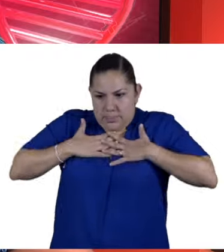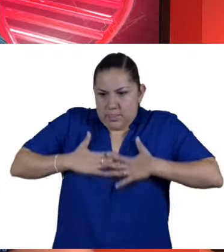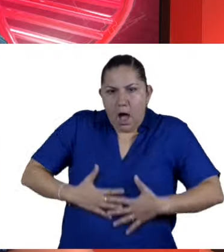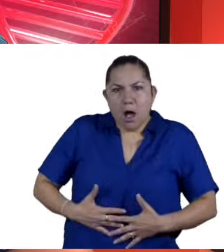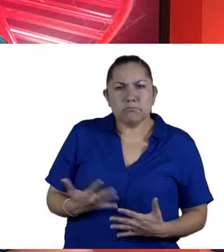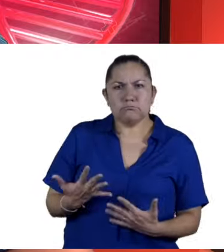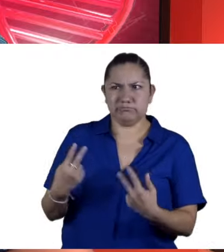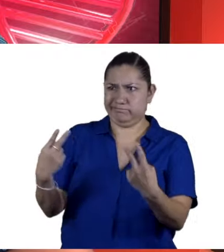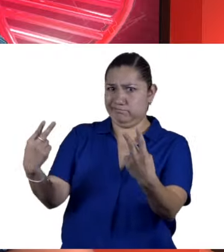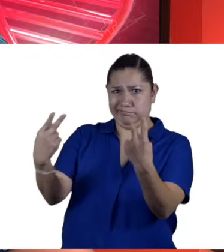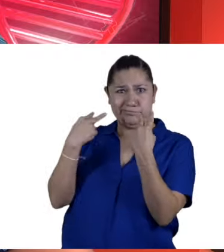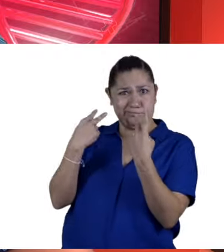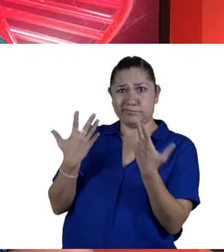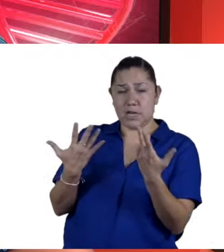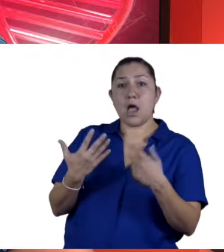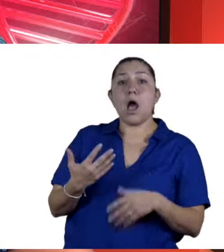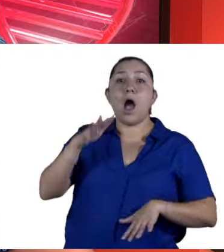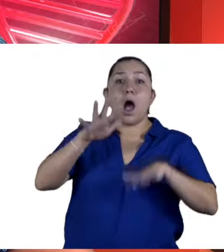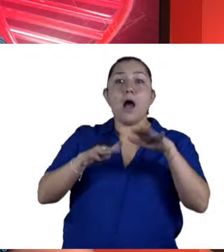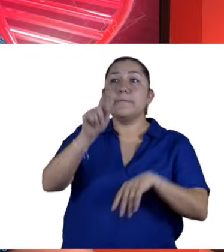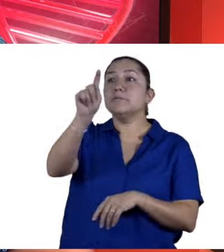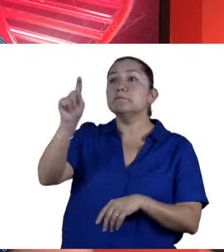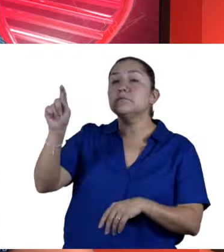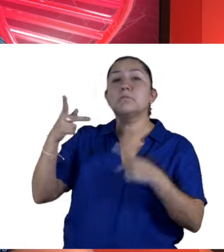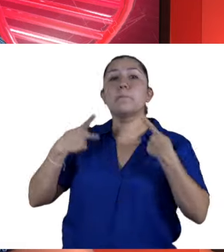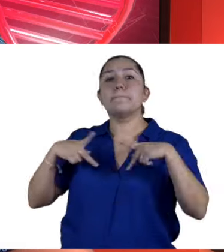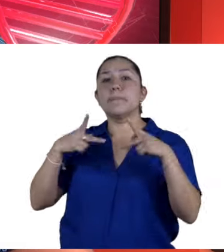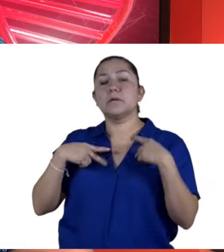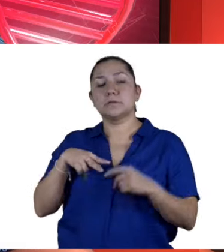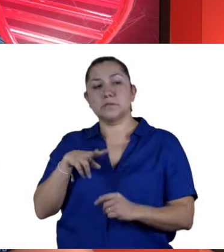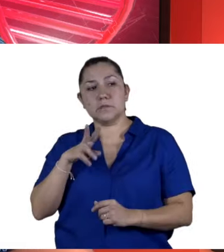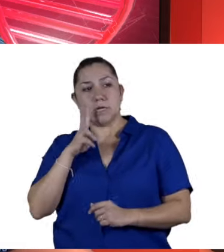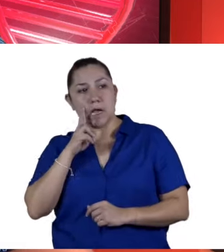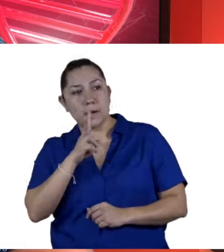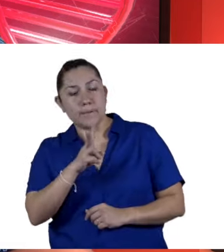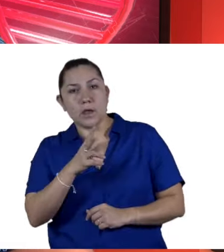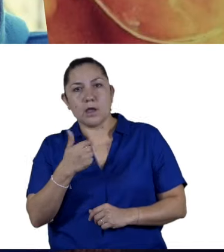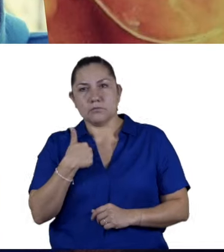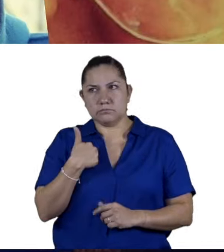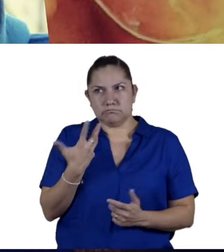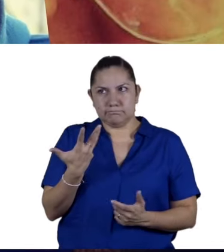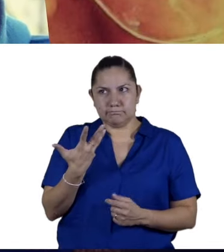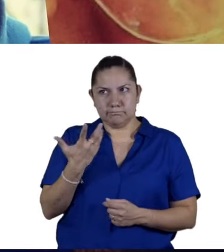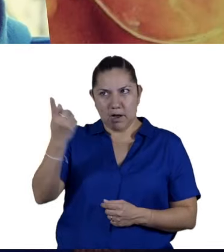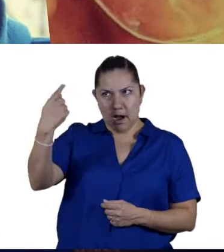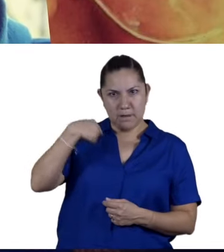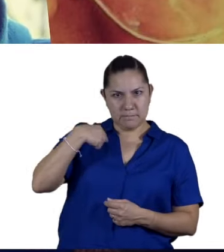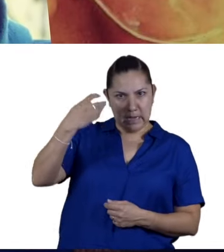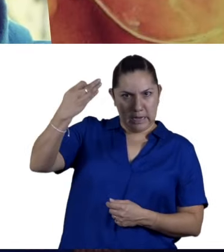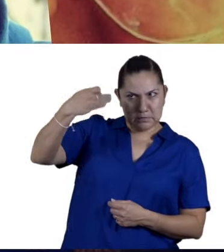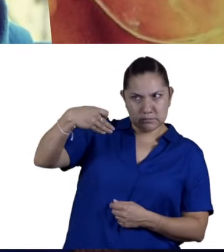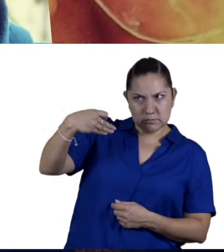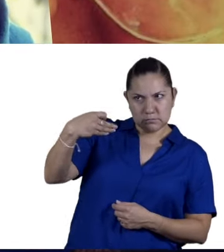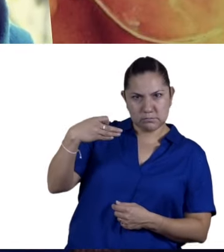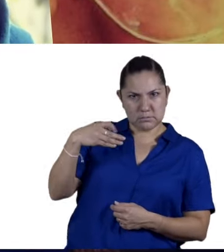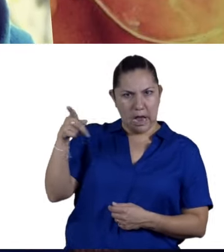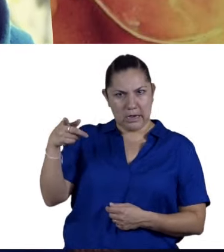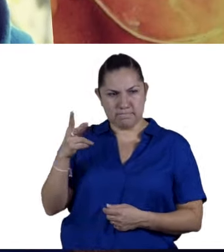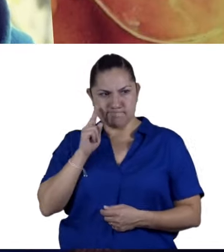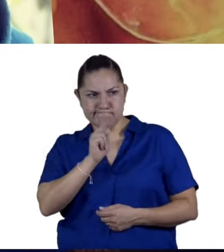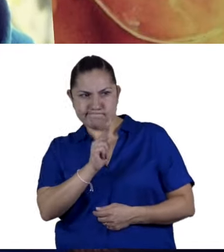pues, uno está a expensas de la aprobación del otro, ¿no? Eso es algo